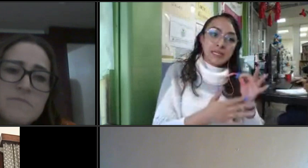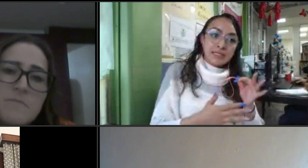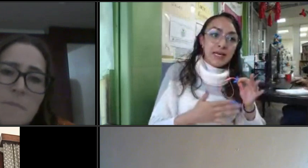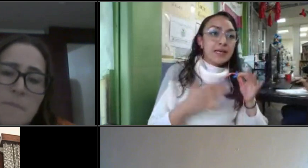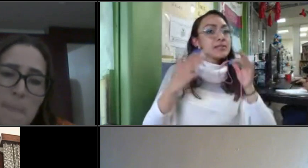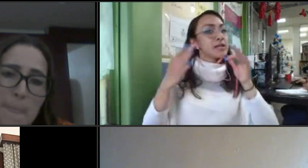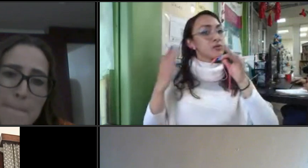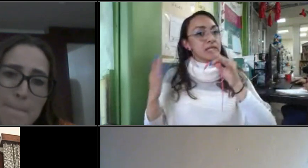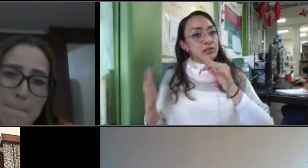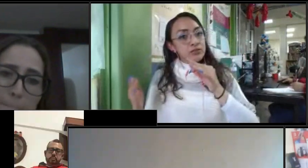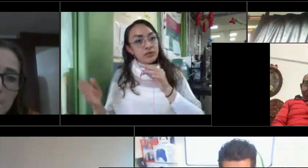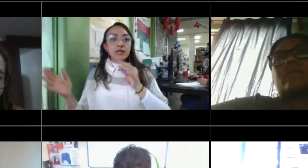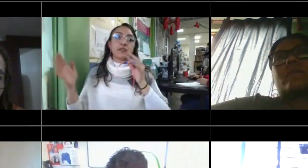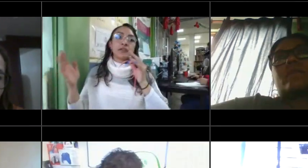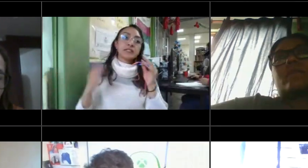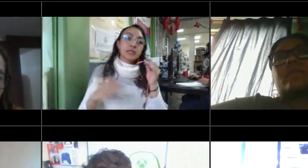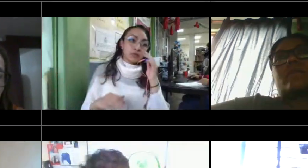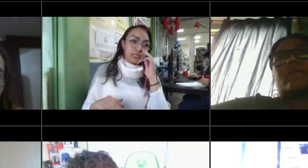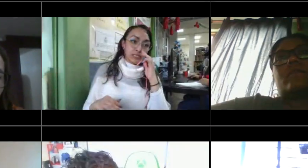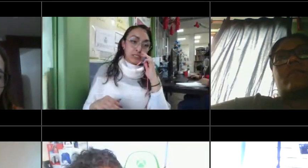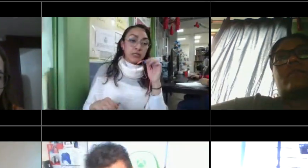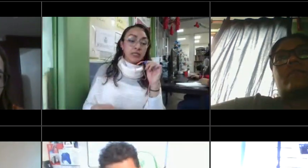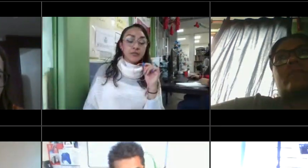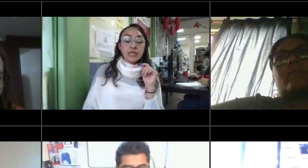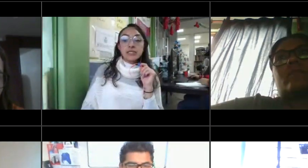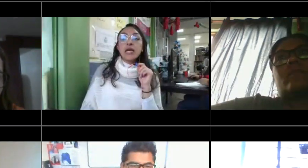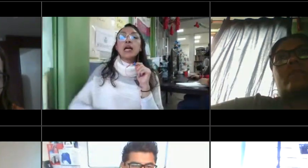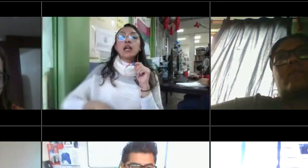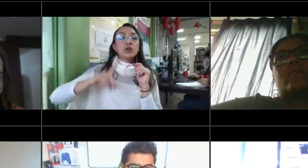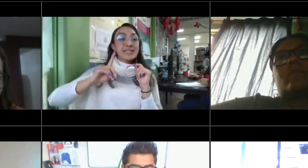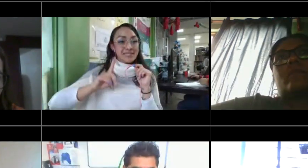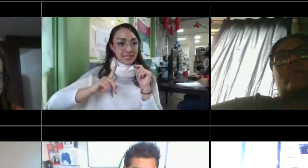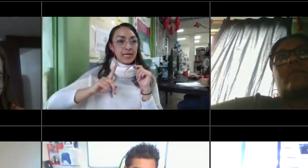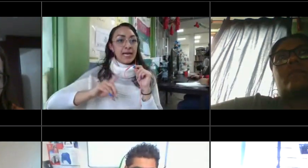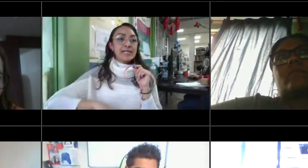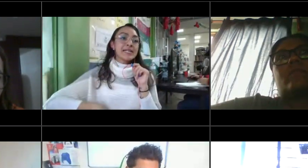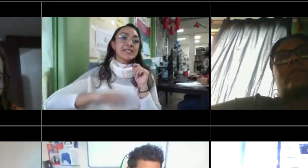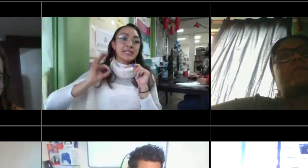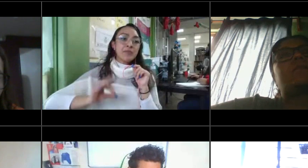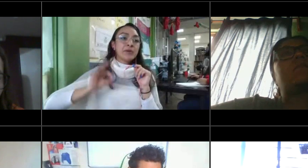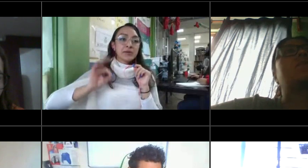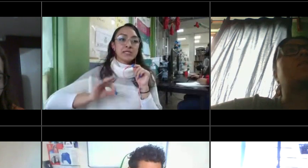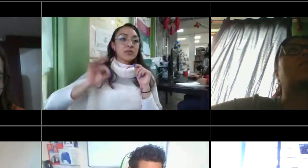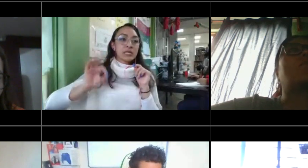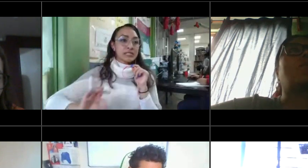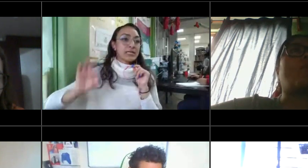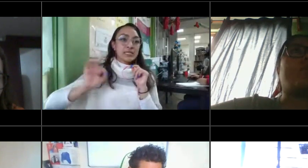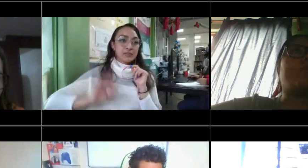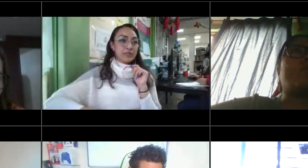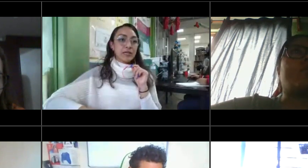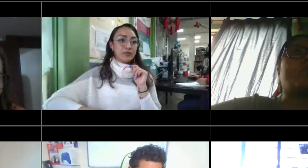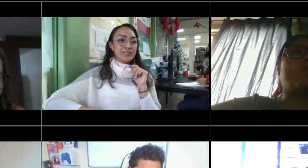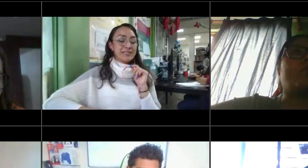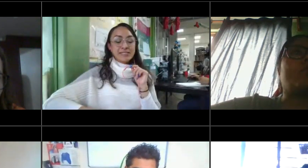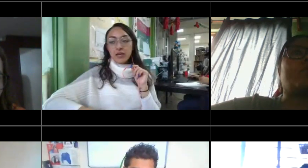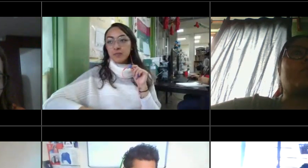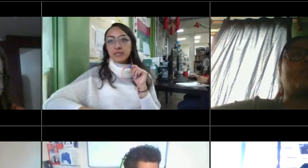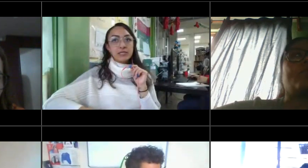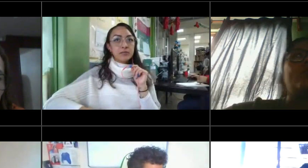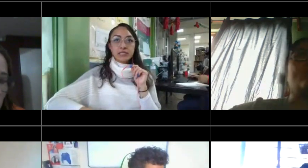algunas inicializadas, algunas iconográficas, algunas lexicográficas. Lo que sí es que siempre vas a utilizar